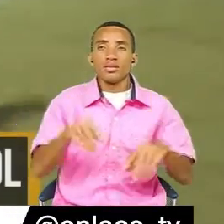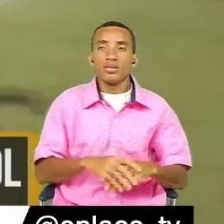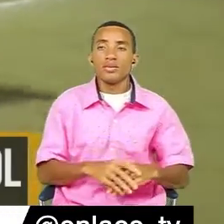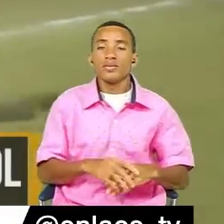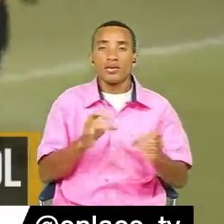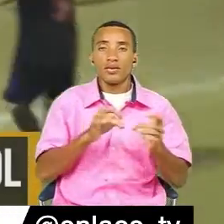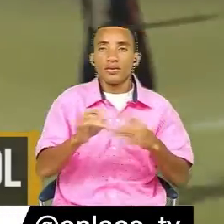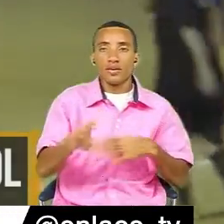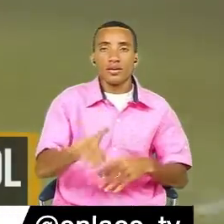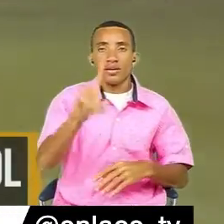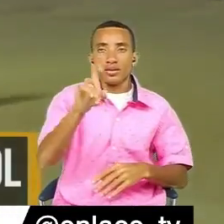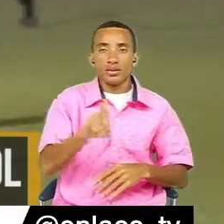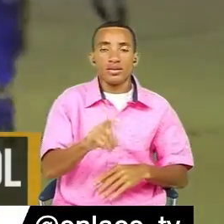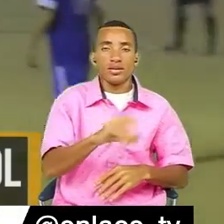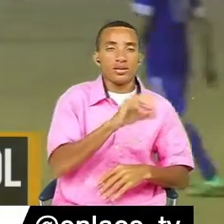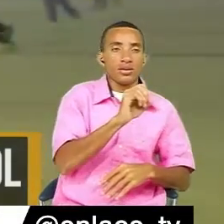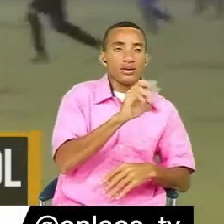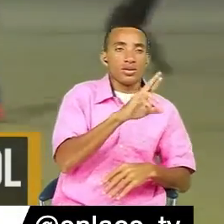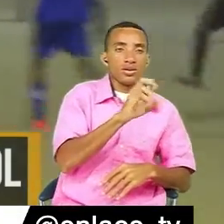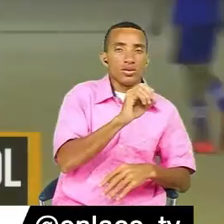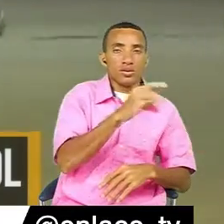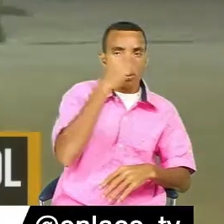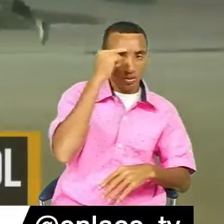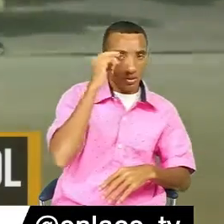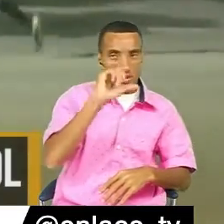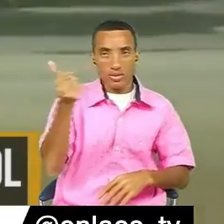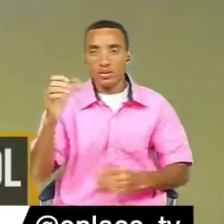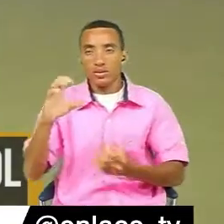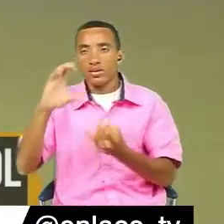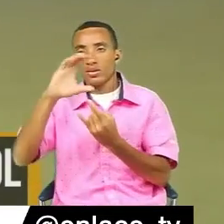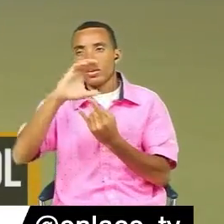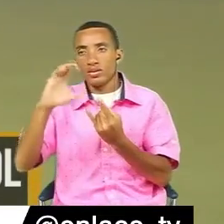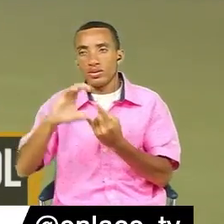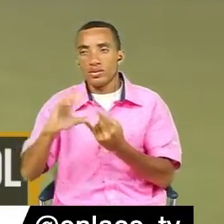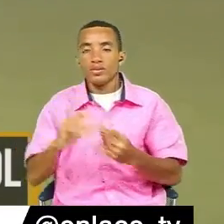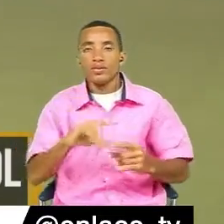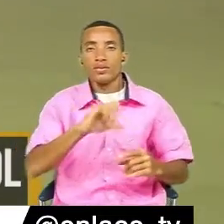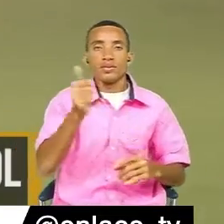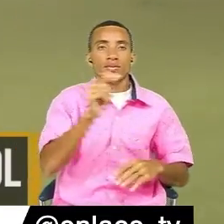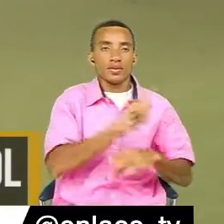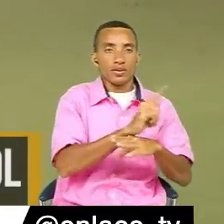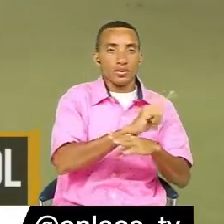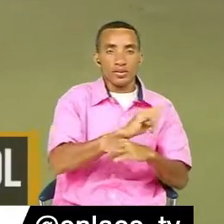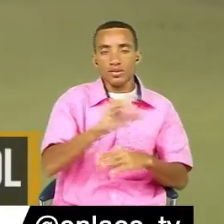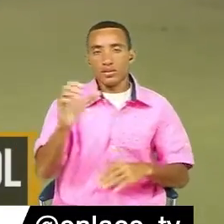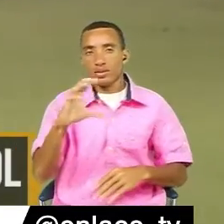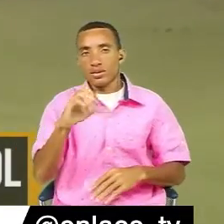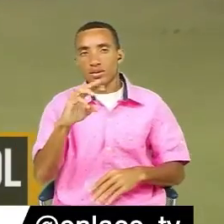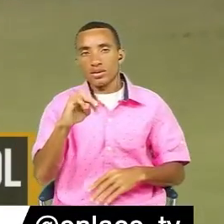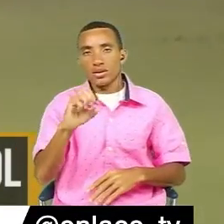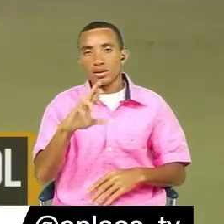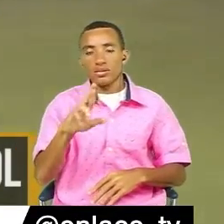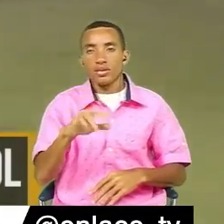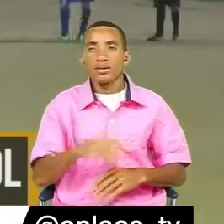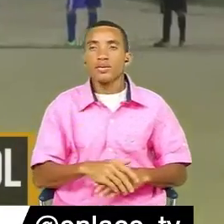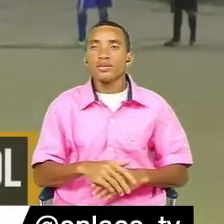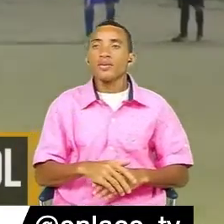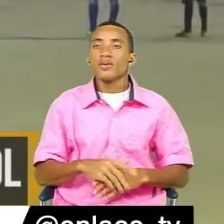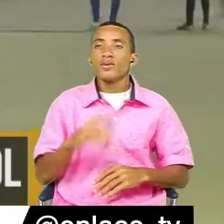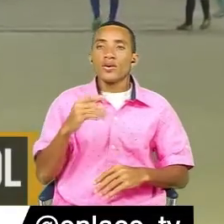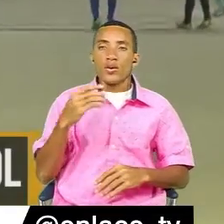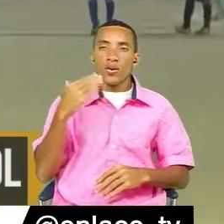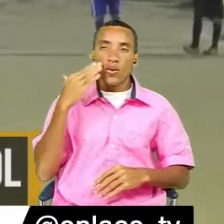6 Oro Negro y la UCC, y a segunda hora, a las 8 de la noche, Floresta y Camar. Chico Fútbol Club se ubica de último